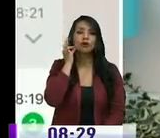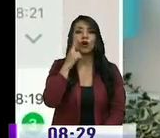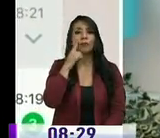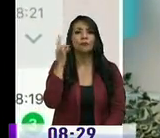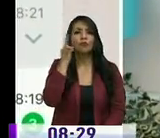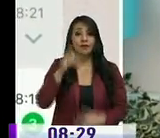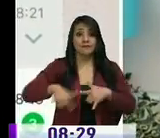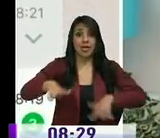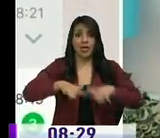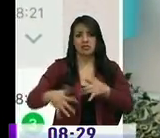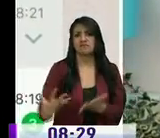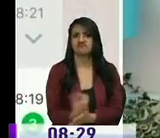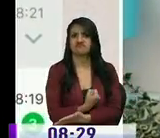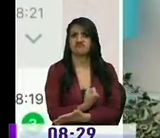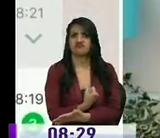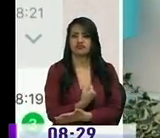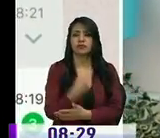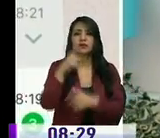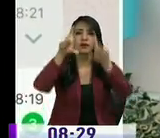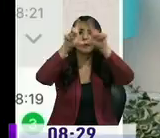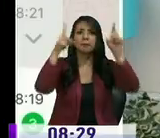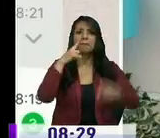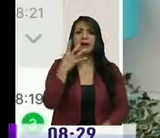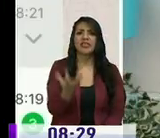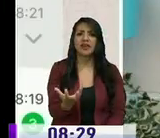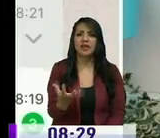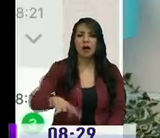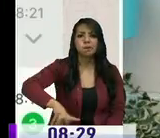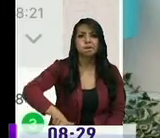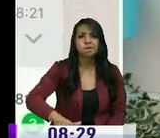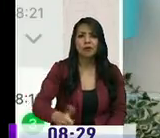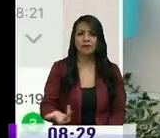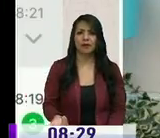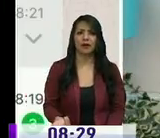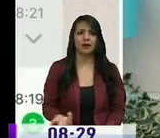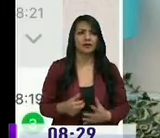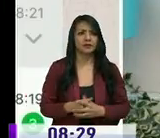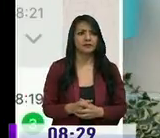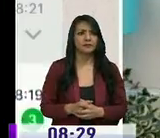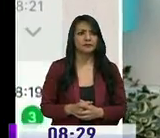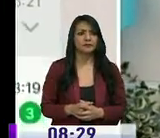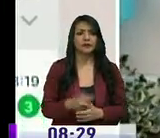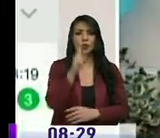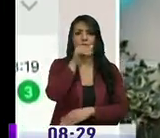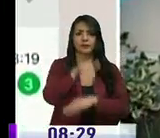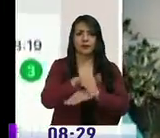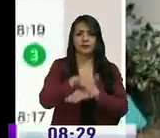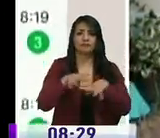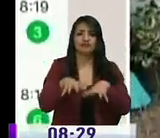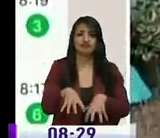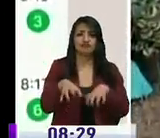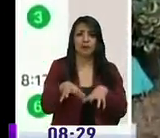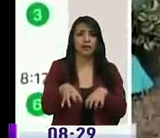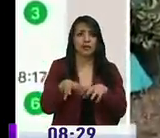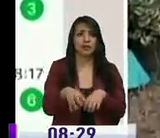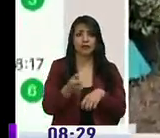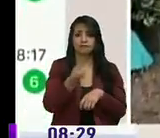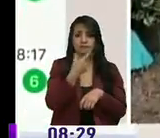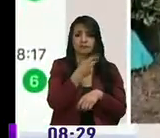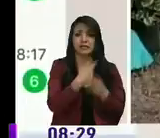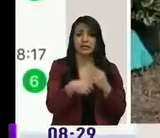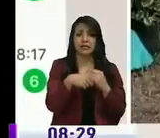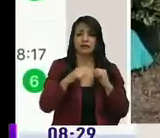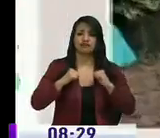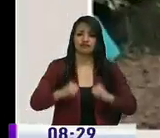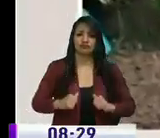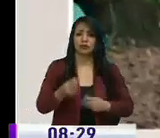vendedores ambulantes de la panadería del sector, imagínate, Ali, de la FAE. Esto aproximadamente a las 13 horas, mi cachorrito toma medicación y mi hija está muy triste,